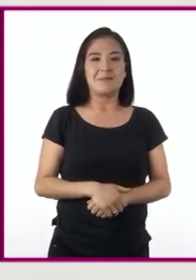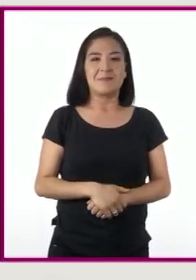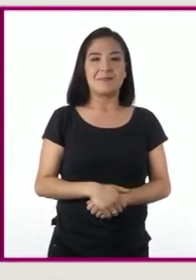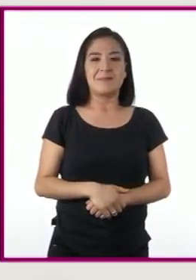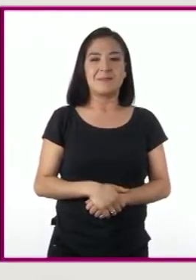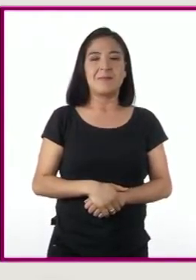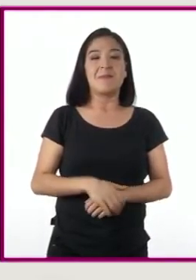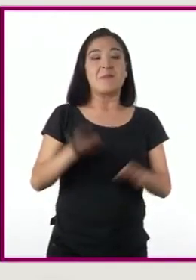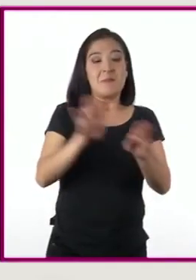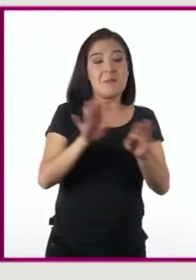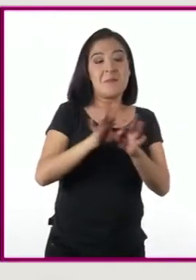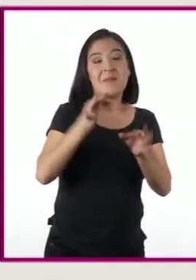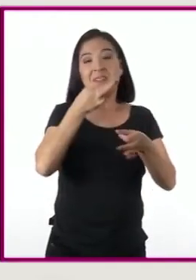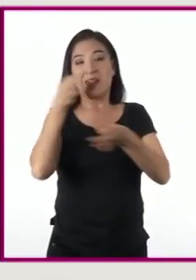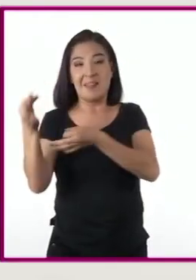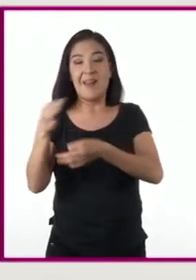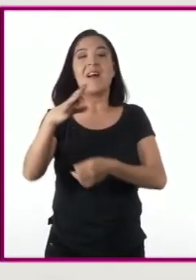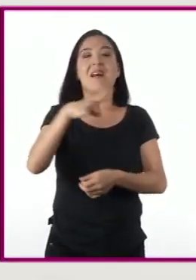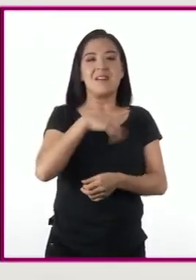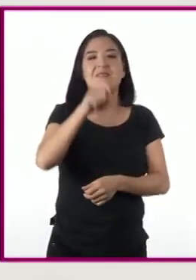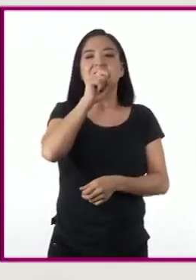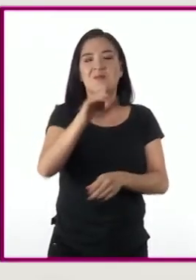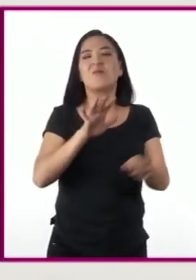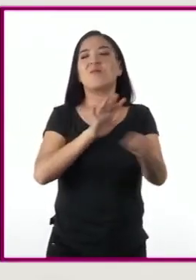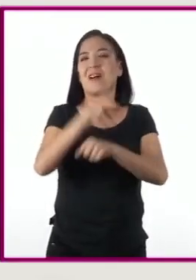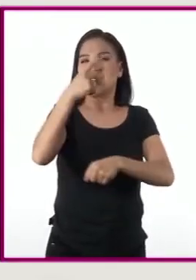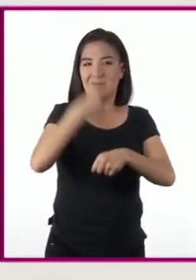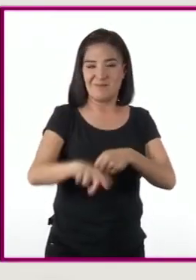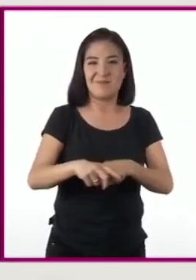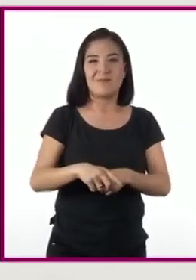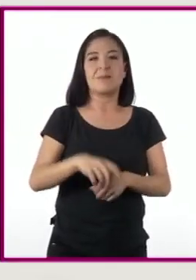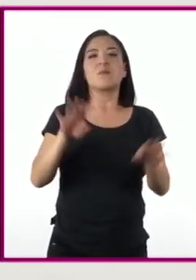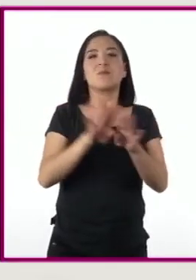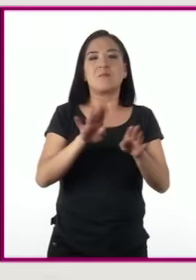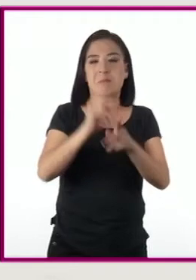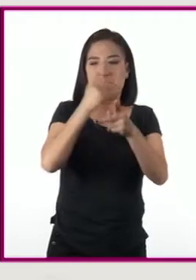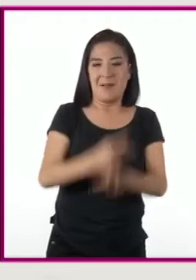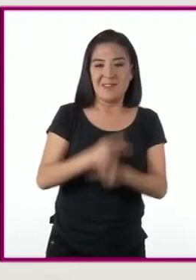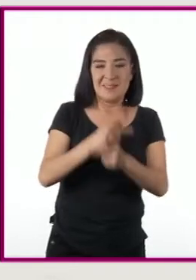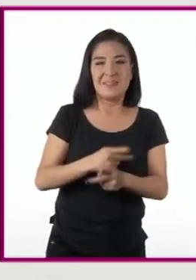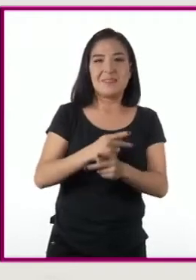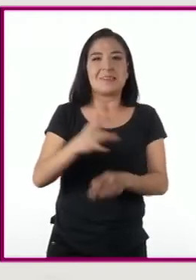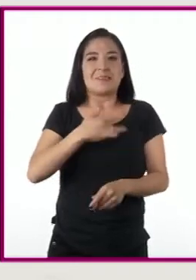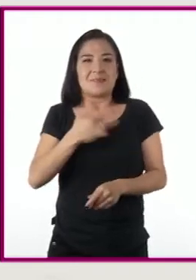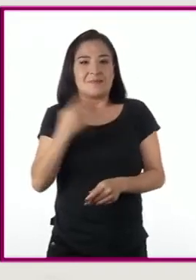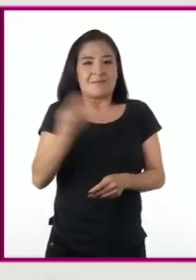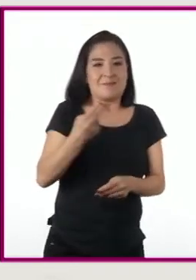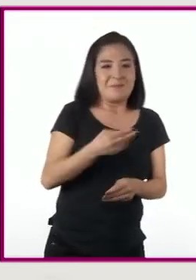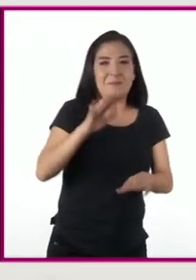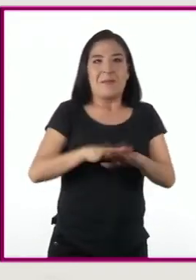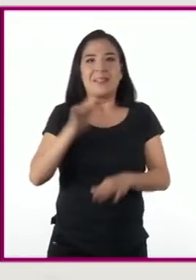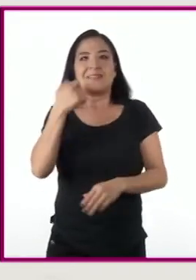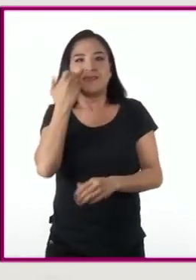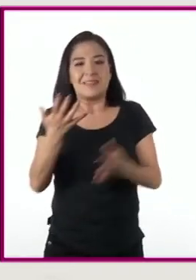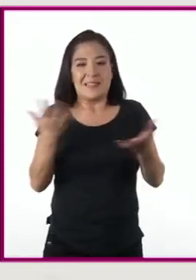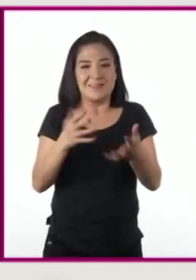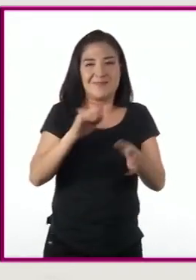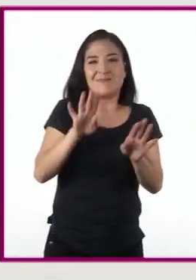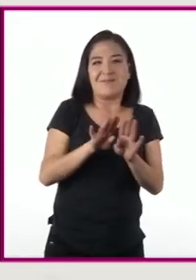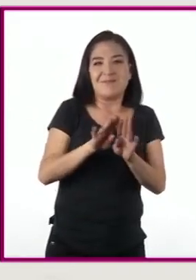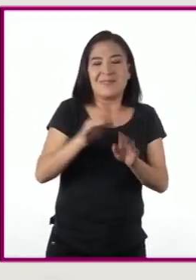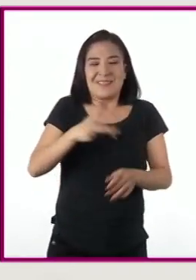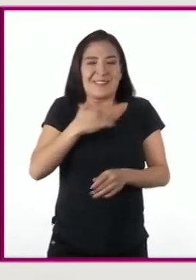Las adicciones producen, además, otros efectos: tolerancias, necesidad de aumentar la dosis consumida para lograr